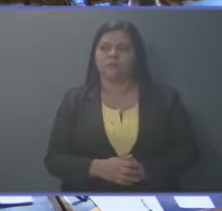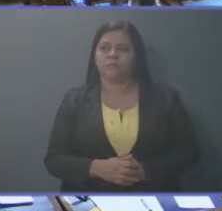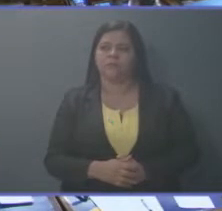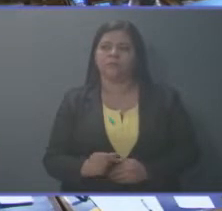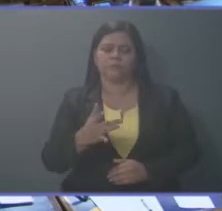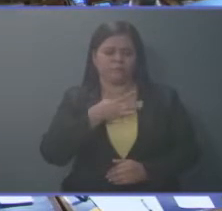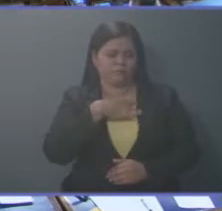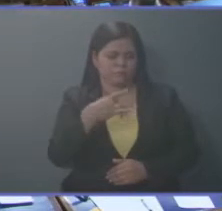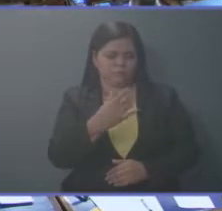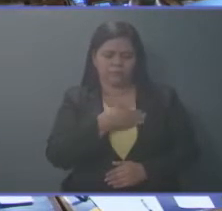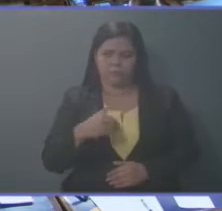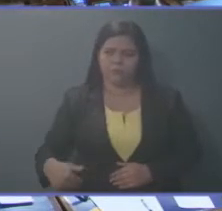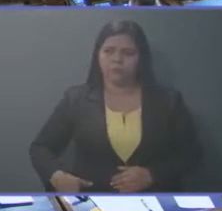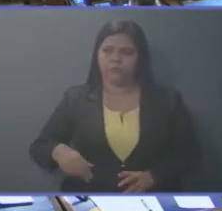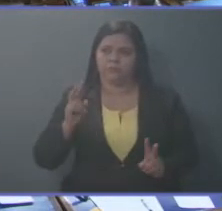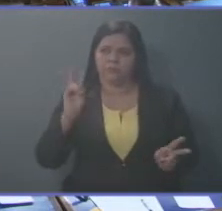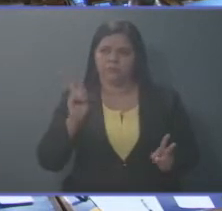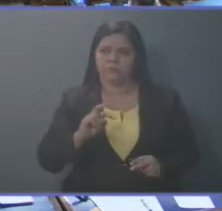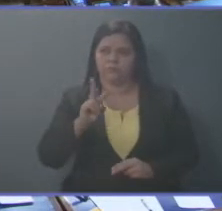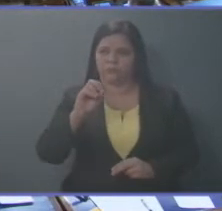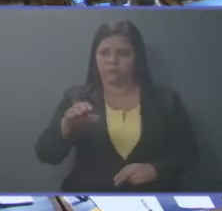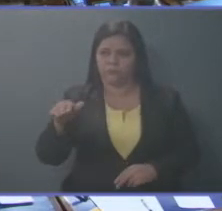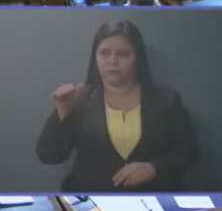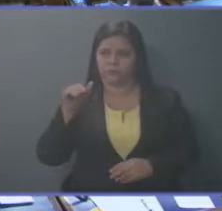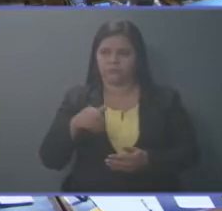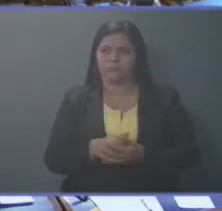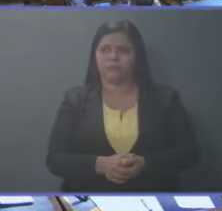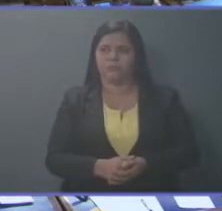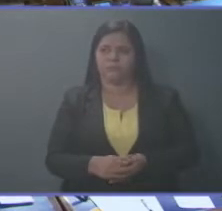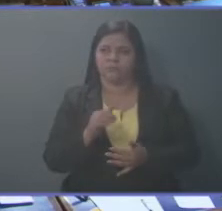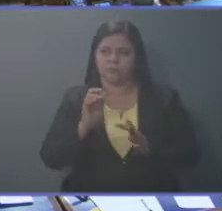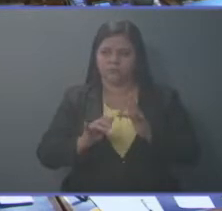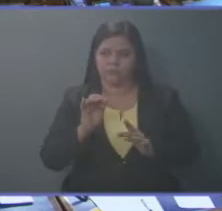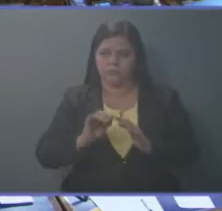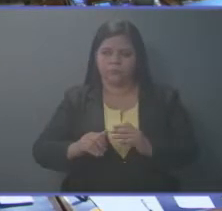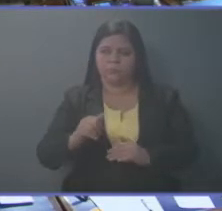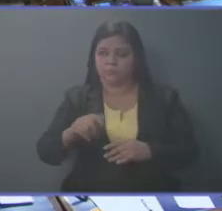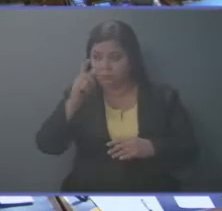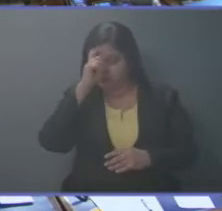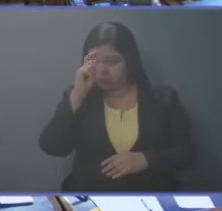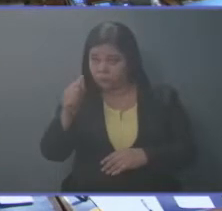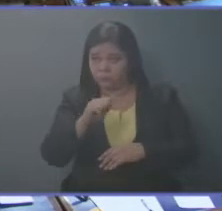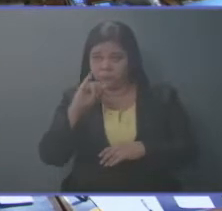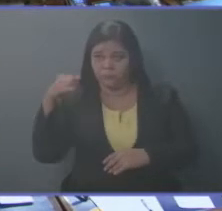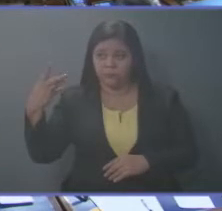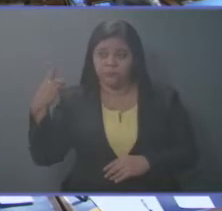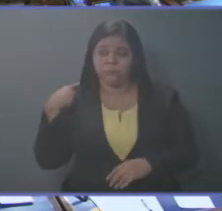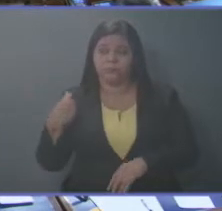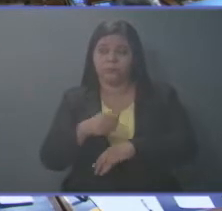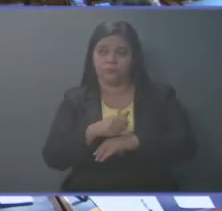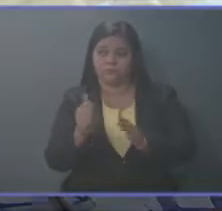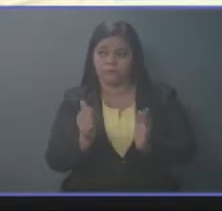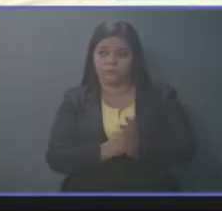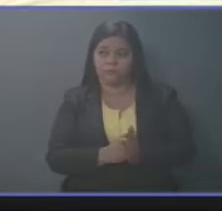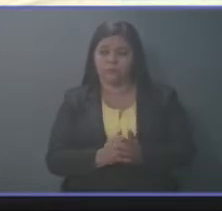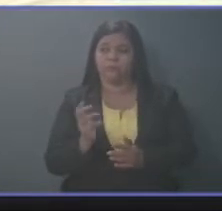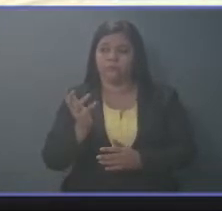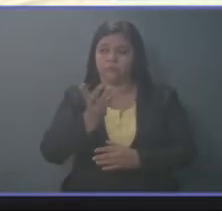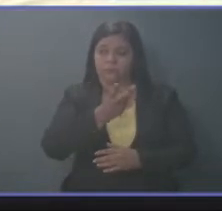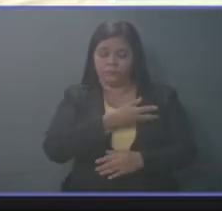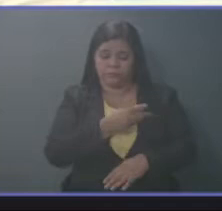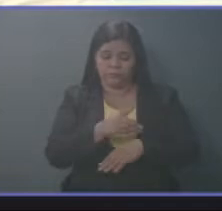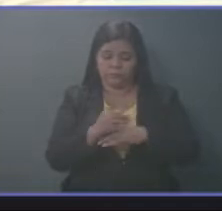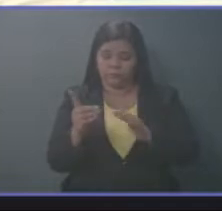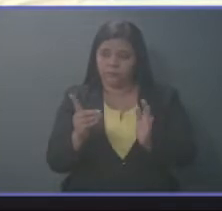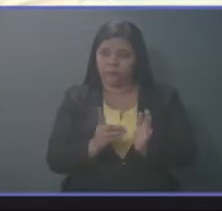Con gusto, presidente. San Salvador, 30 de marzo de 2020. Secretarias, secretarios, honorable Junta Directiva, Asamblea Legislativa presente. En nuestra calidad de